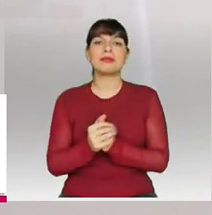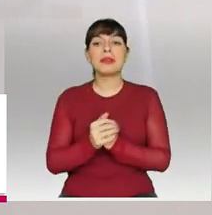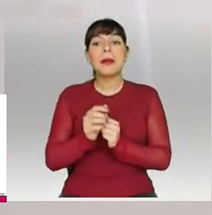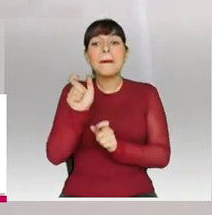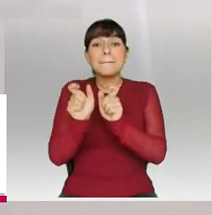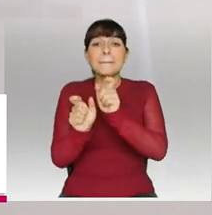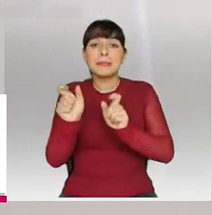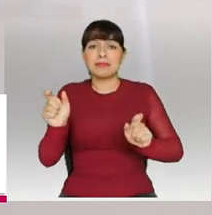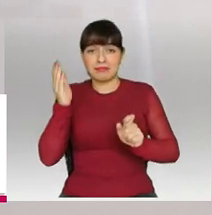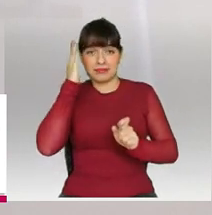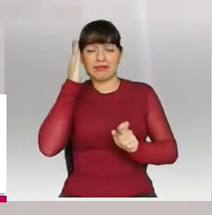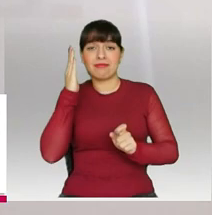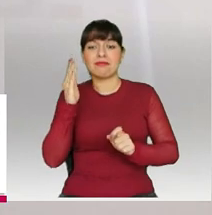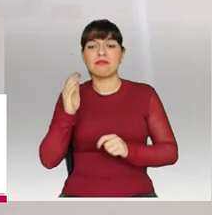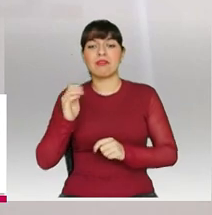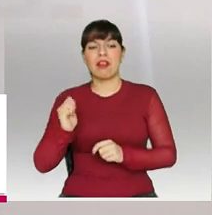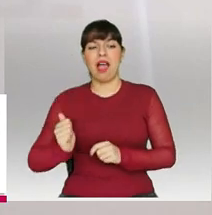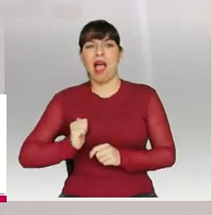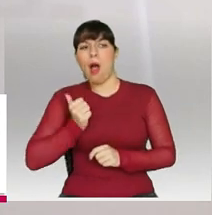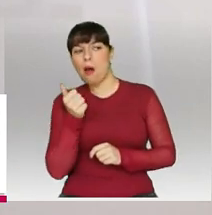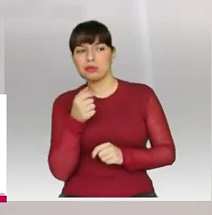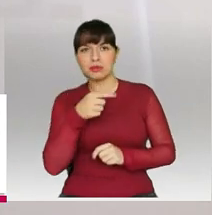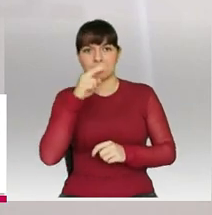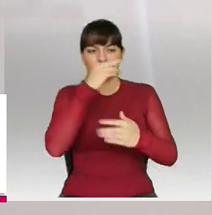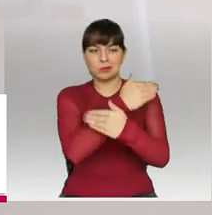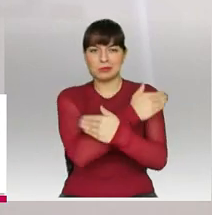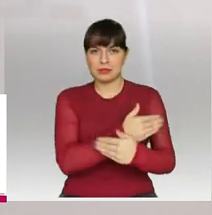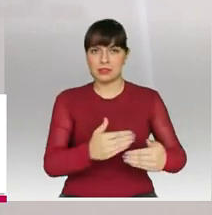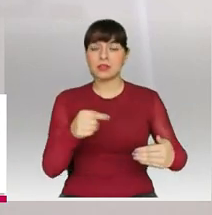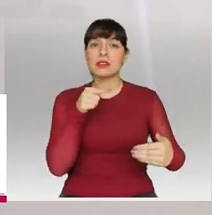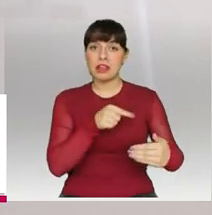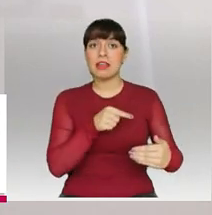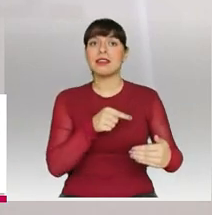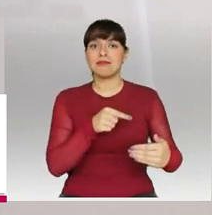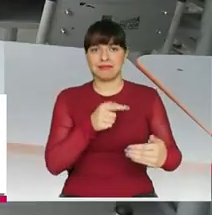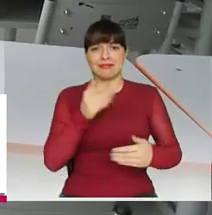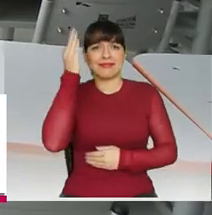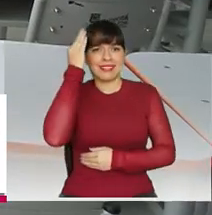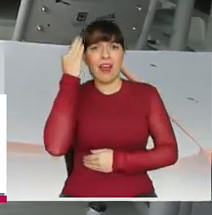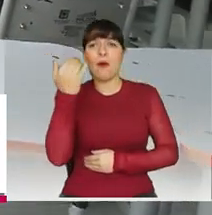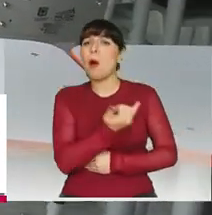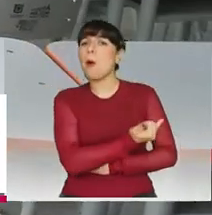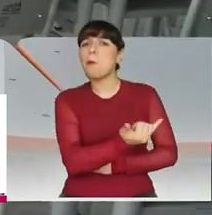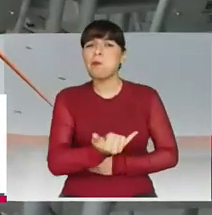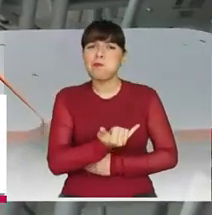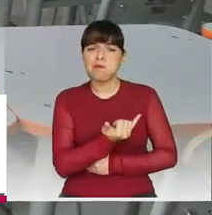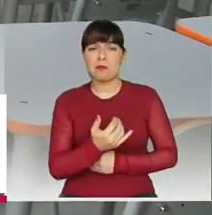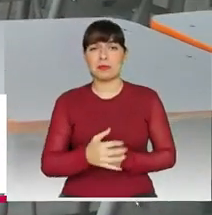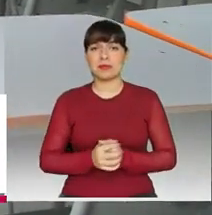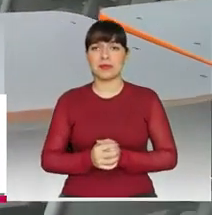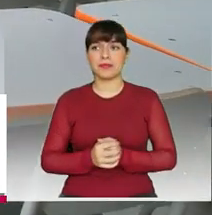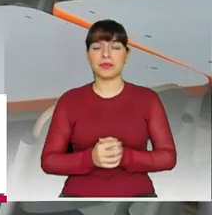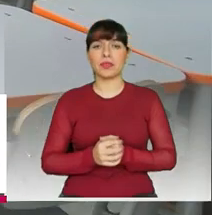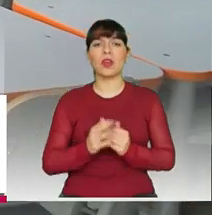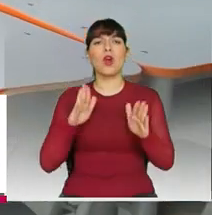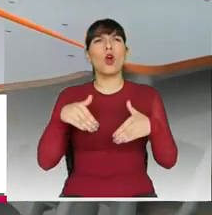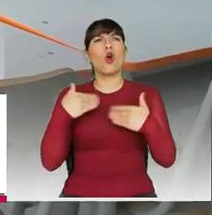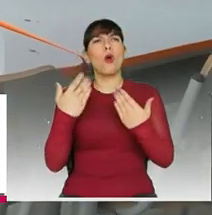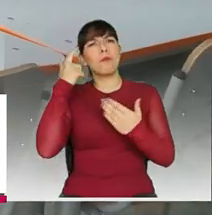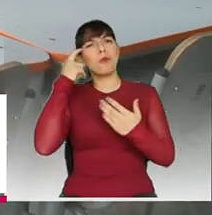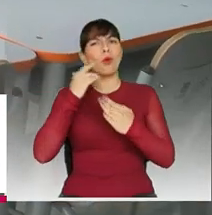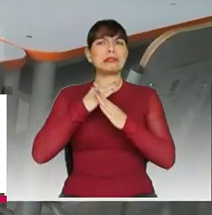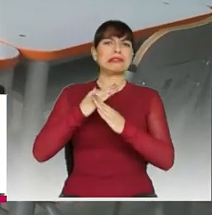y de los niños, los pedófilos, pues saben que están ahí, que están disponibles. Para evitar la deserción de los niños,